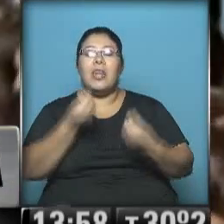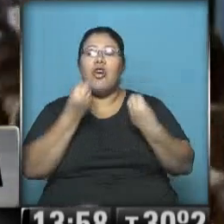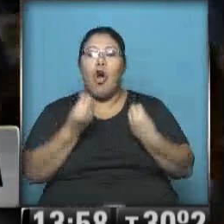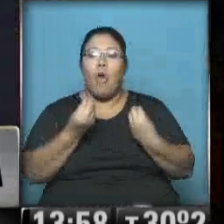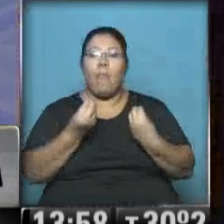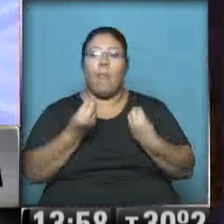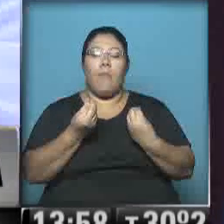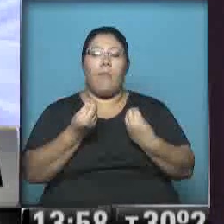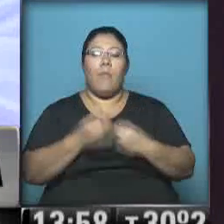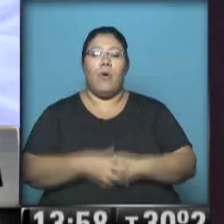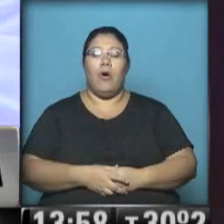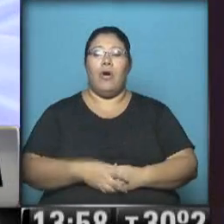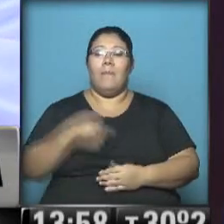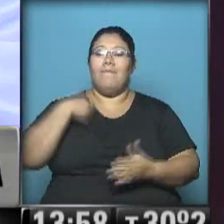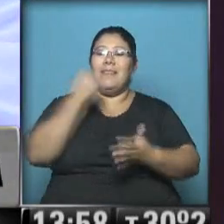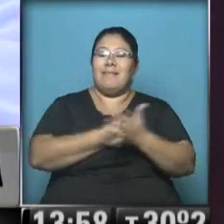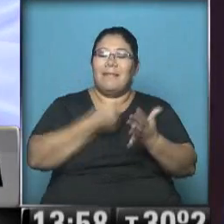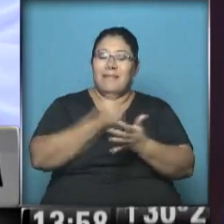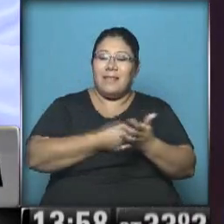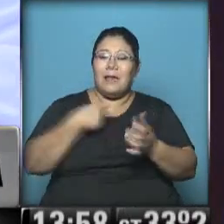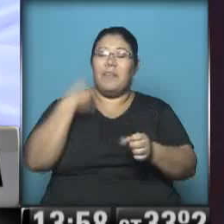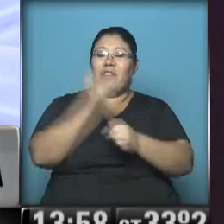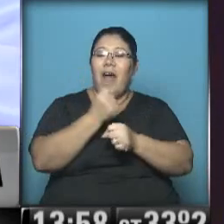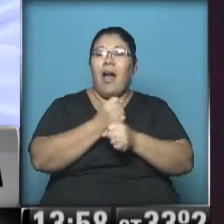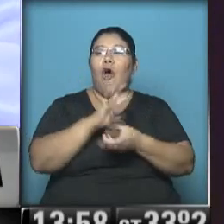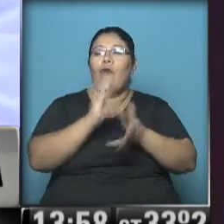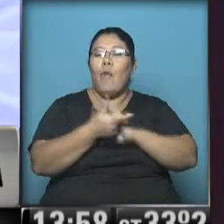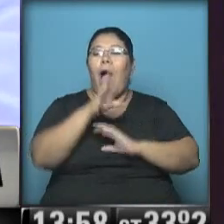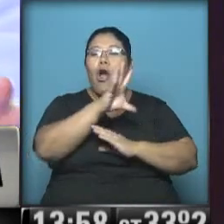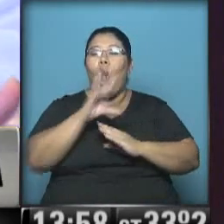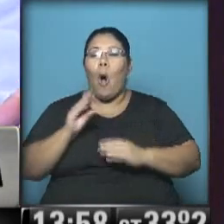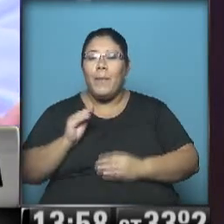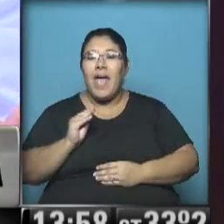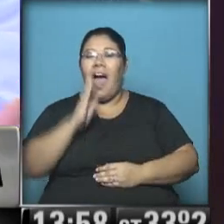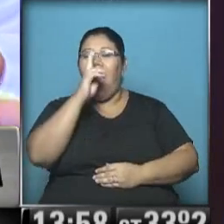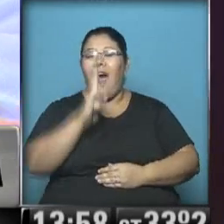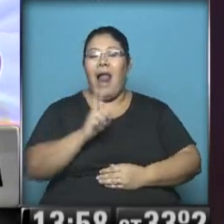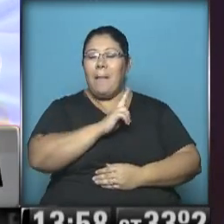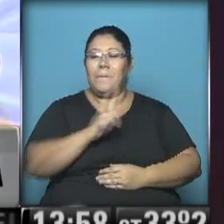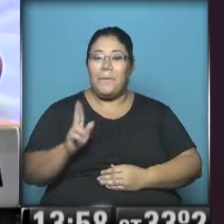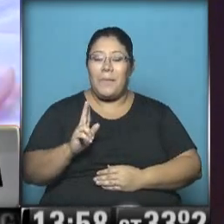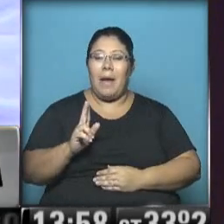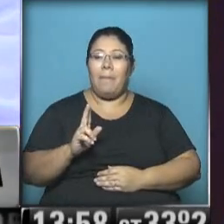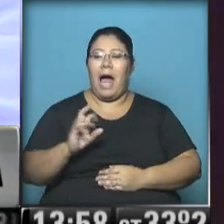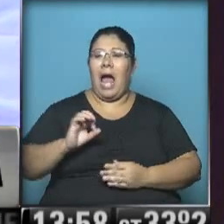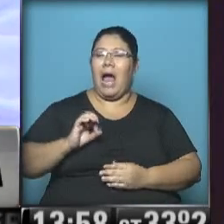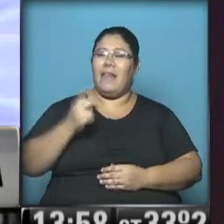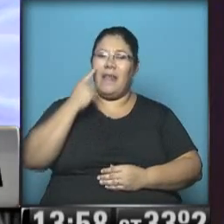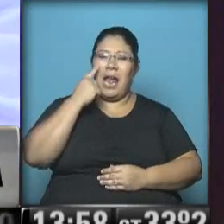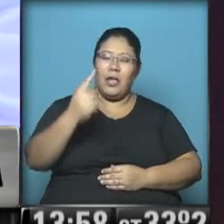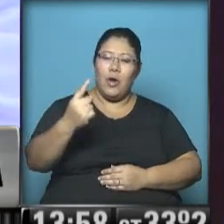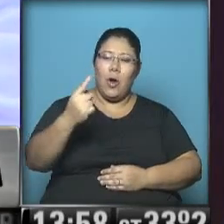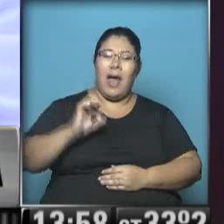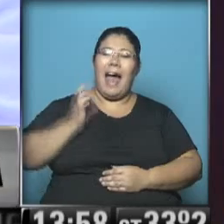eso. Mi trabajo es intentar aproximarme a Jorge Mario Bergoglio desde el año 63 al 2000, sí,